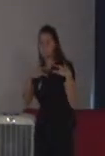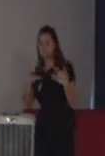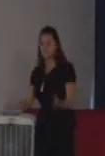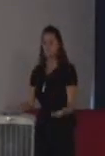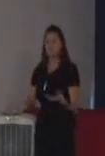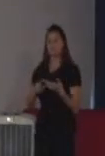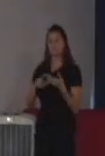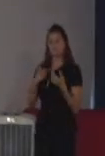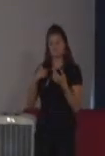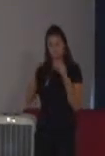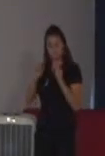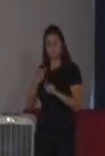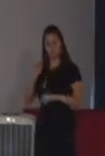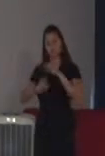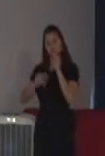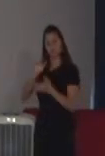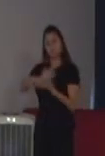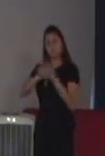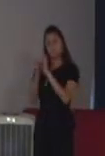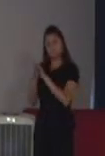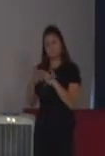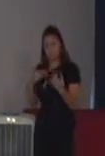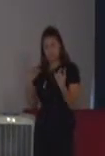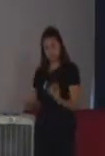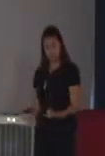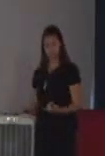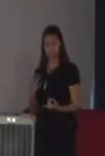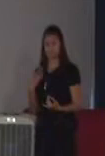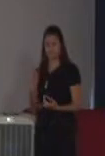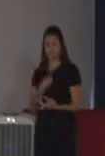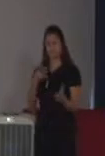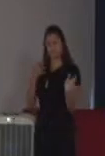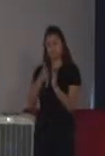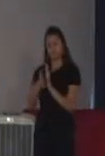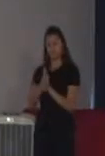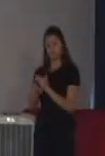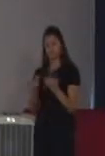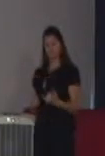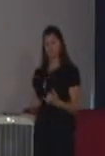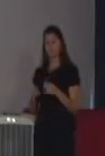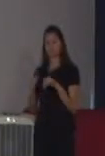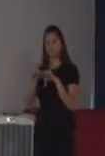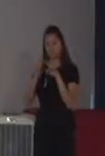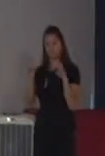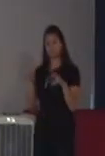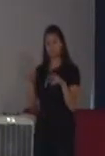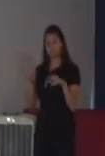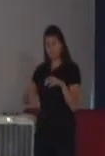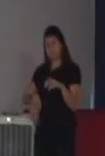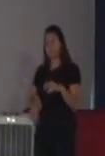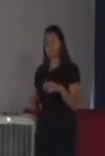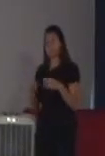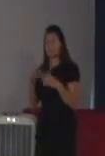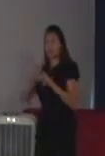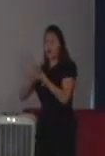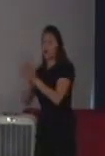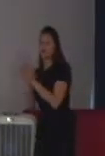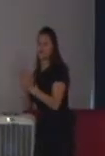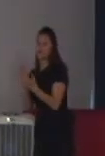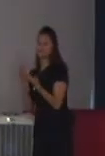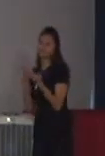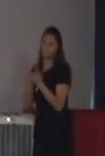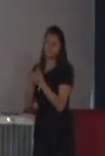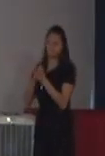incluso ser elementos constructores de paz ahora, digamos, que estamos hablando en este momento de la depuración del conflicto. Yo cierro con eso,